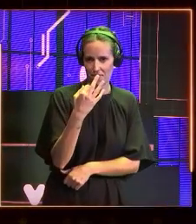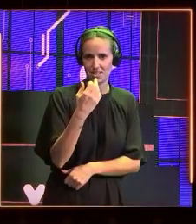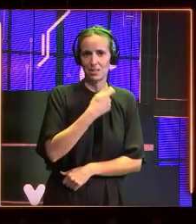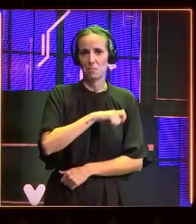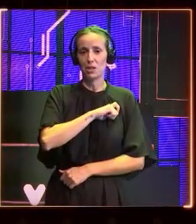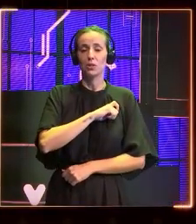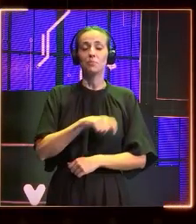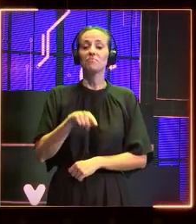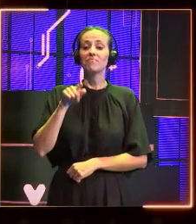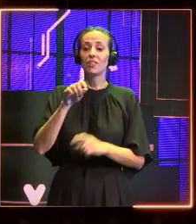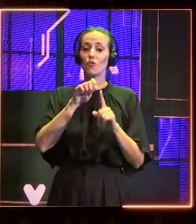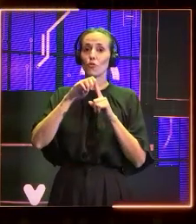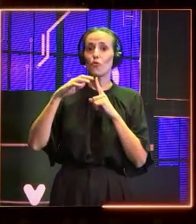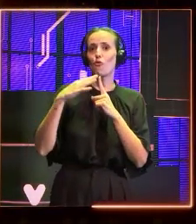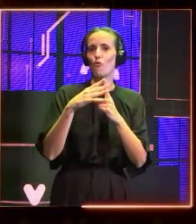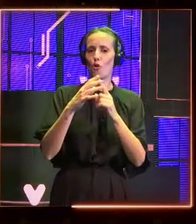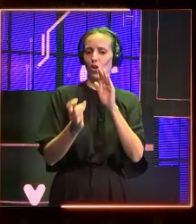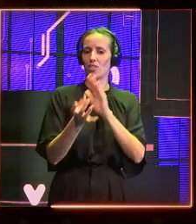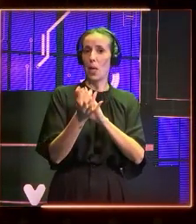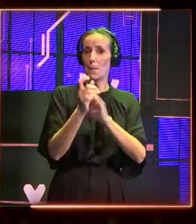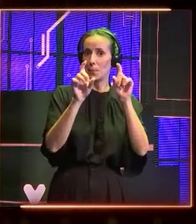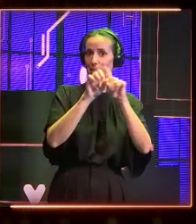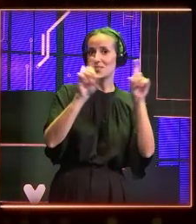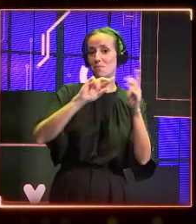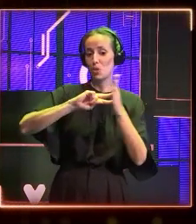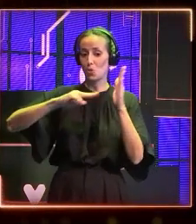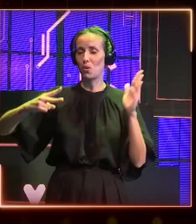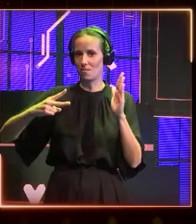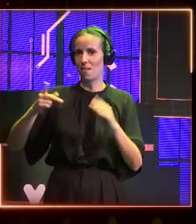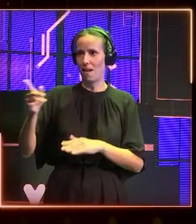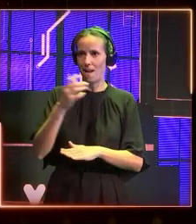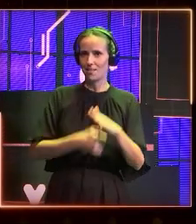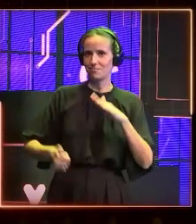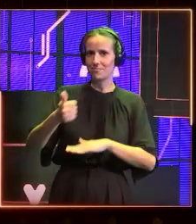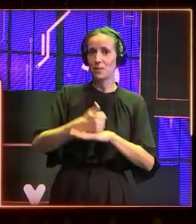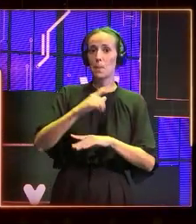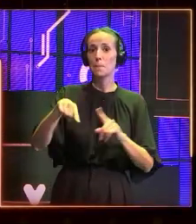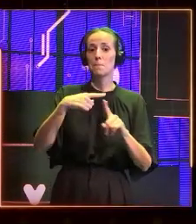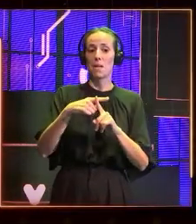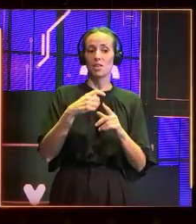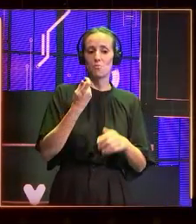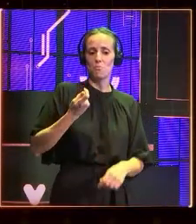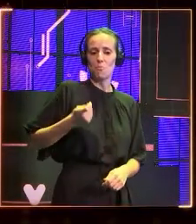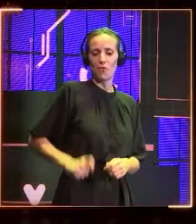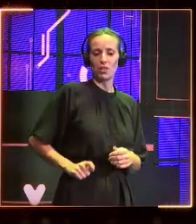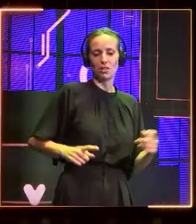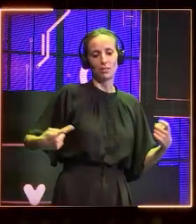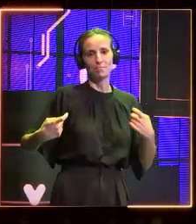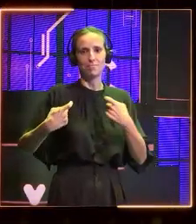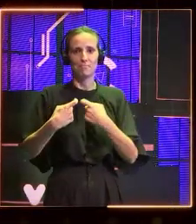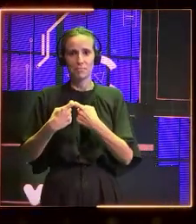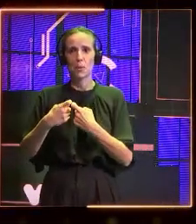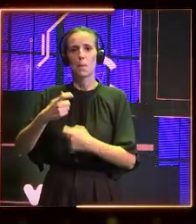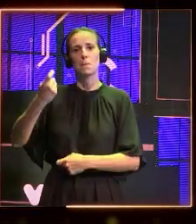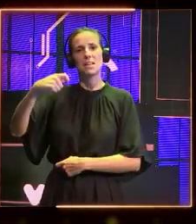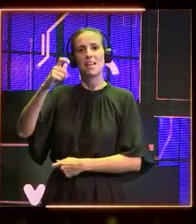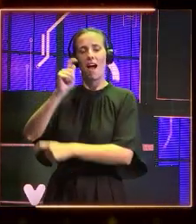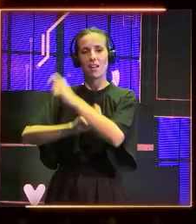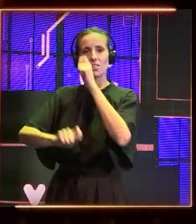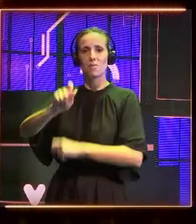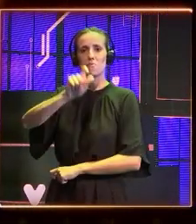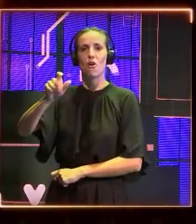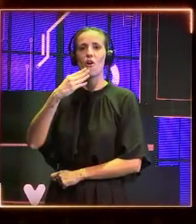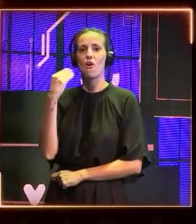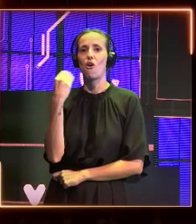emprendimiento nuevas tecnologías y compagina su actividad profesional con la presidencia de la asociación de jóvenes